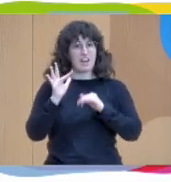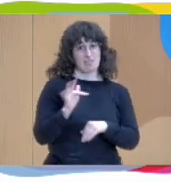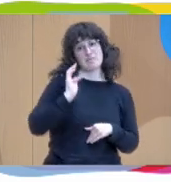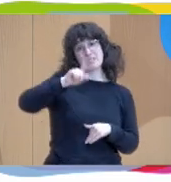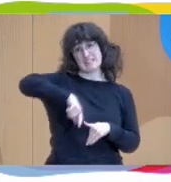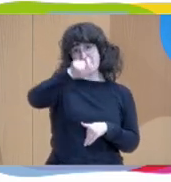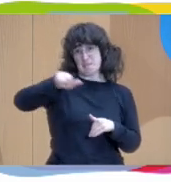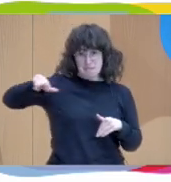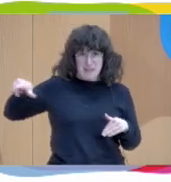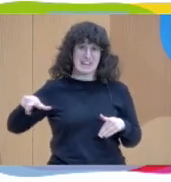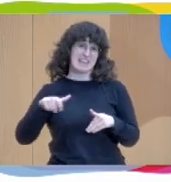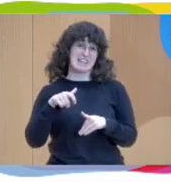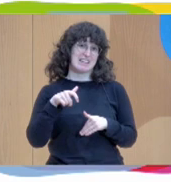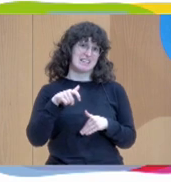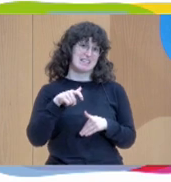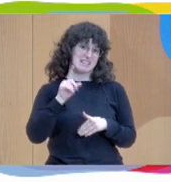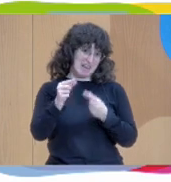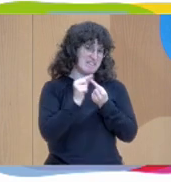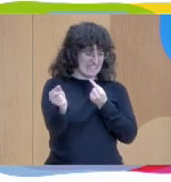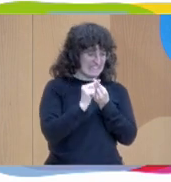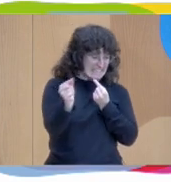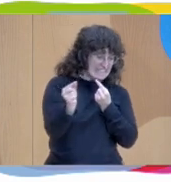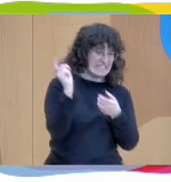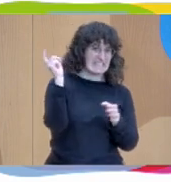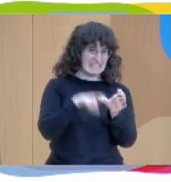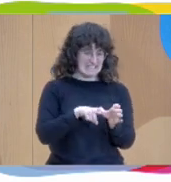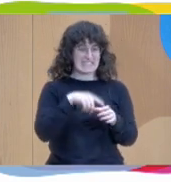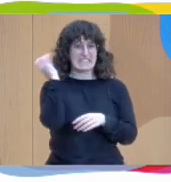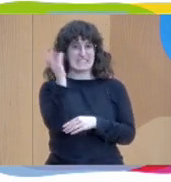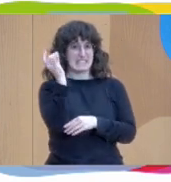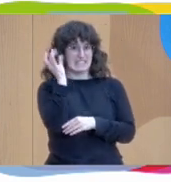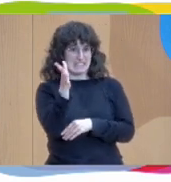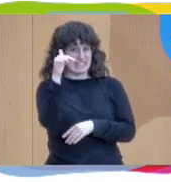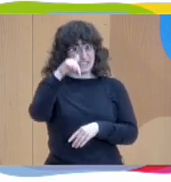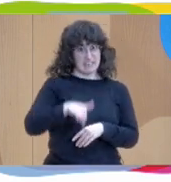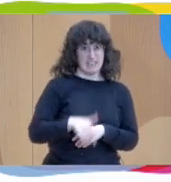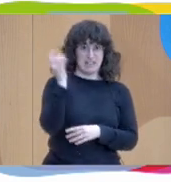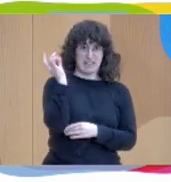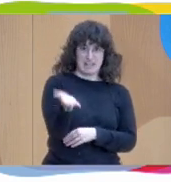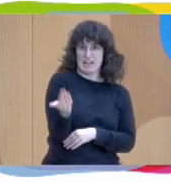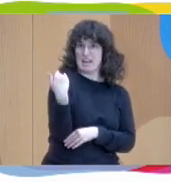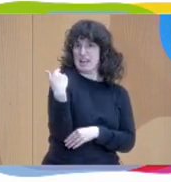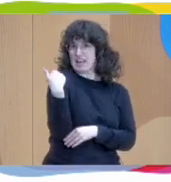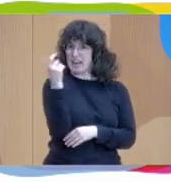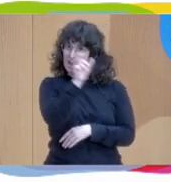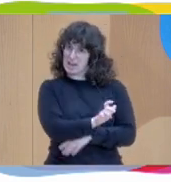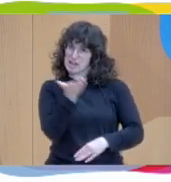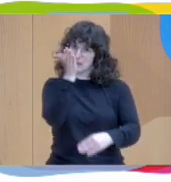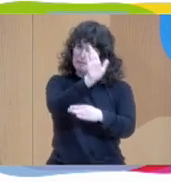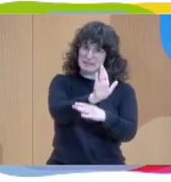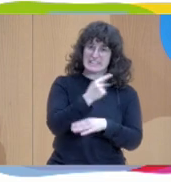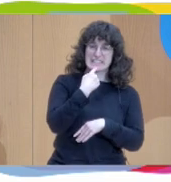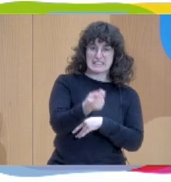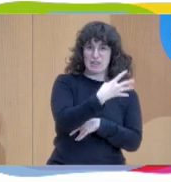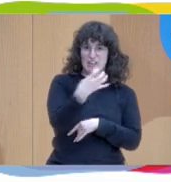se unen al evento por vía streaming este congreso lo ha dicho la presentadora ha convocado a 450